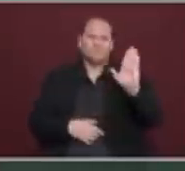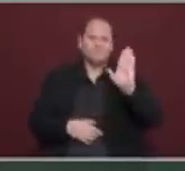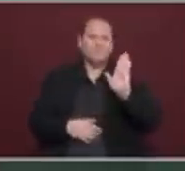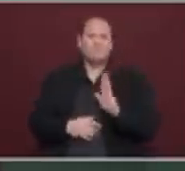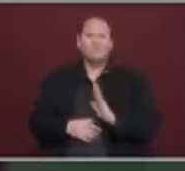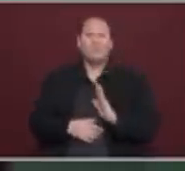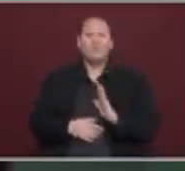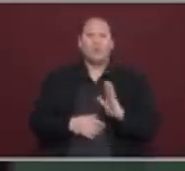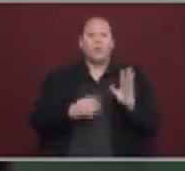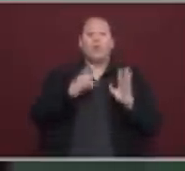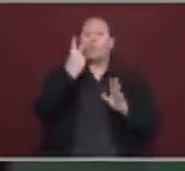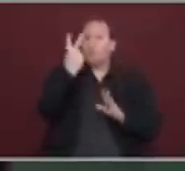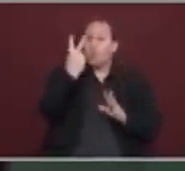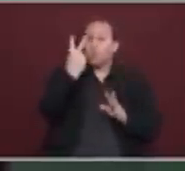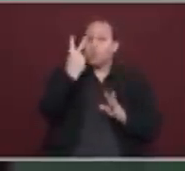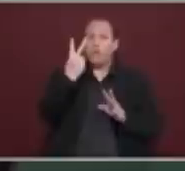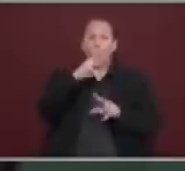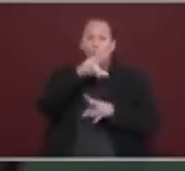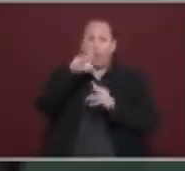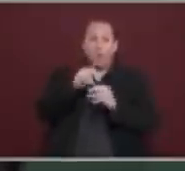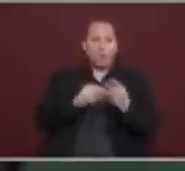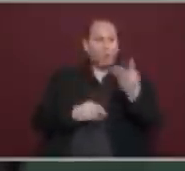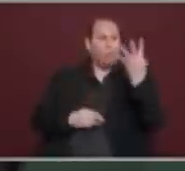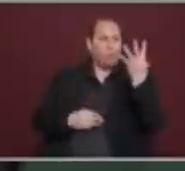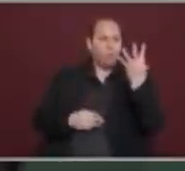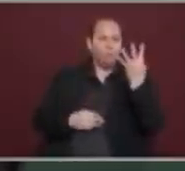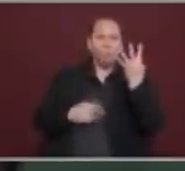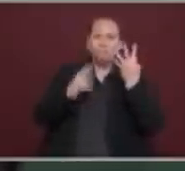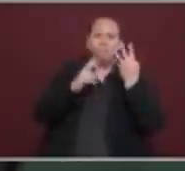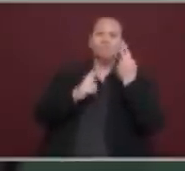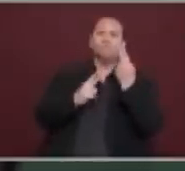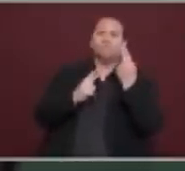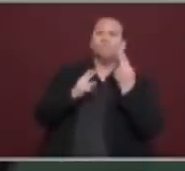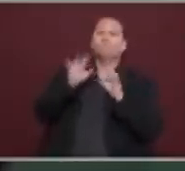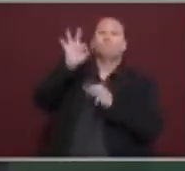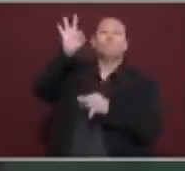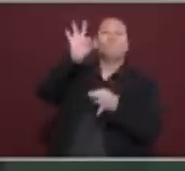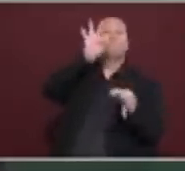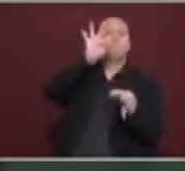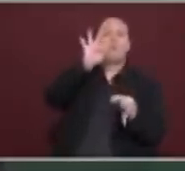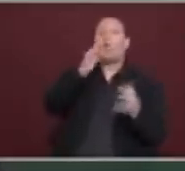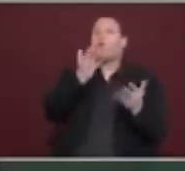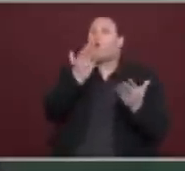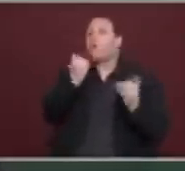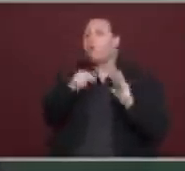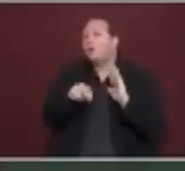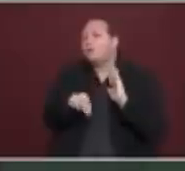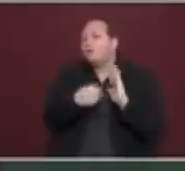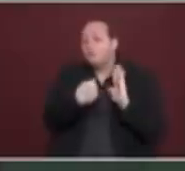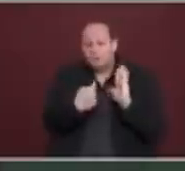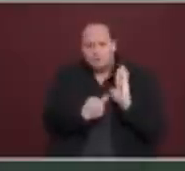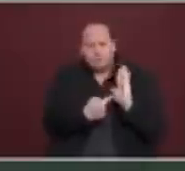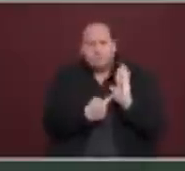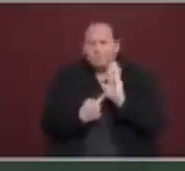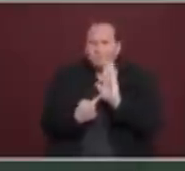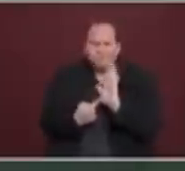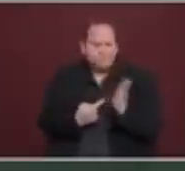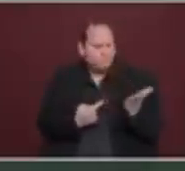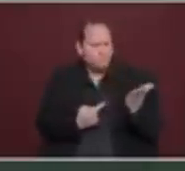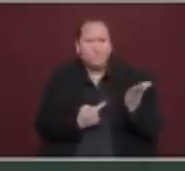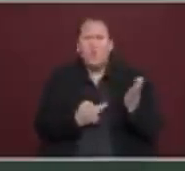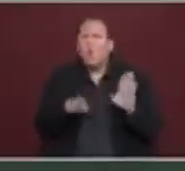4 que tienen la carta sin firma piensa de